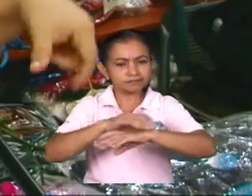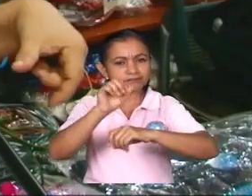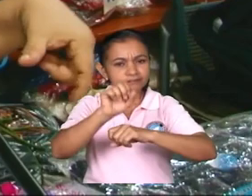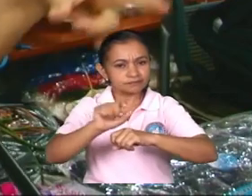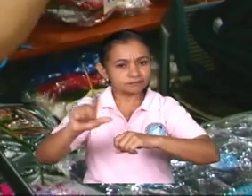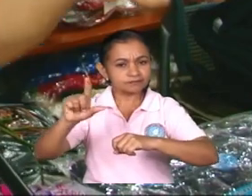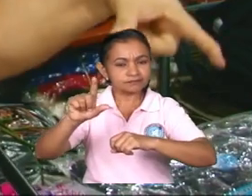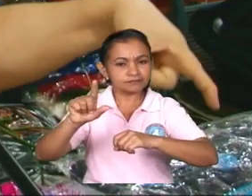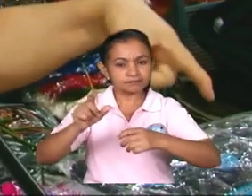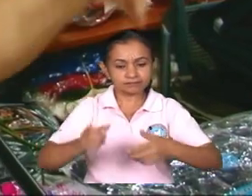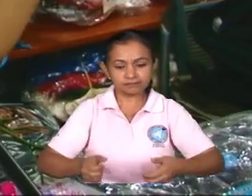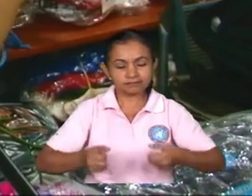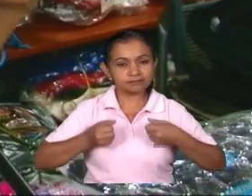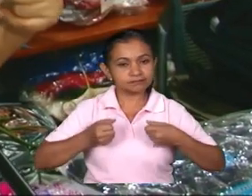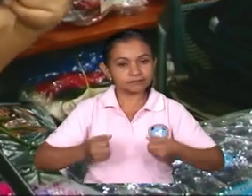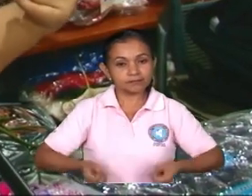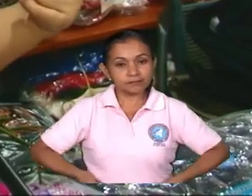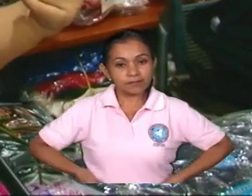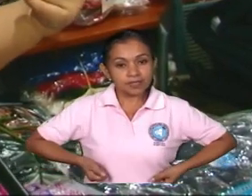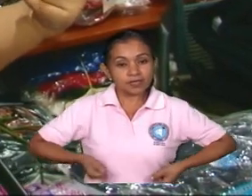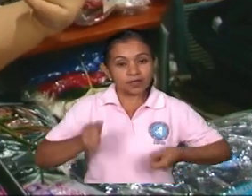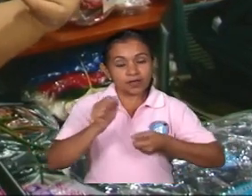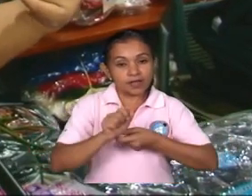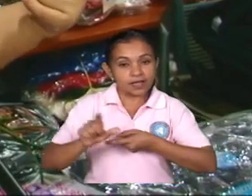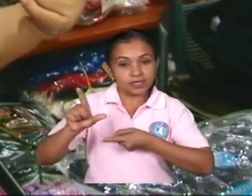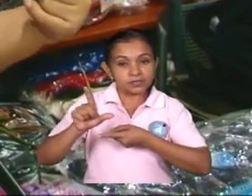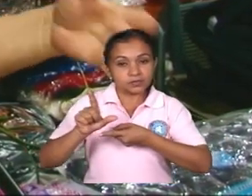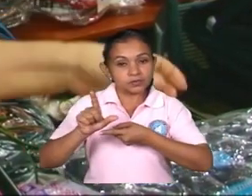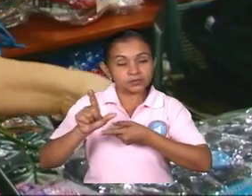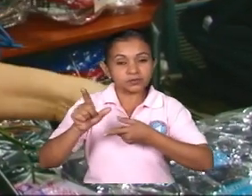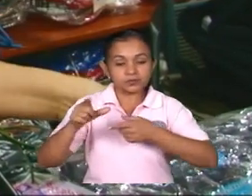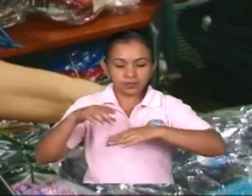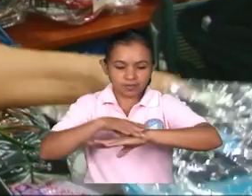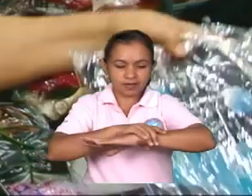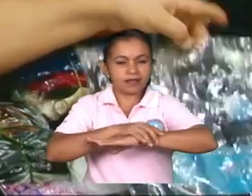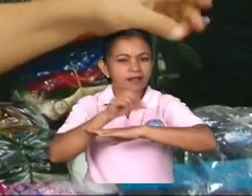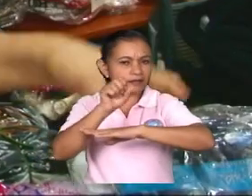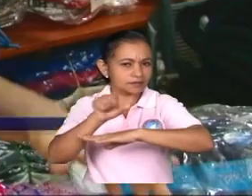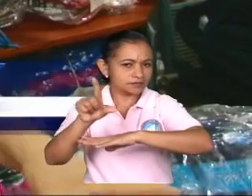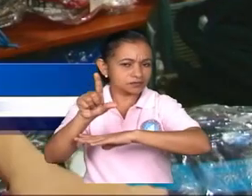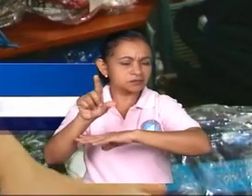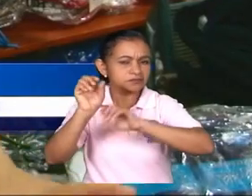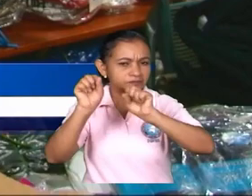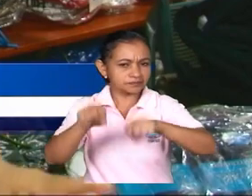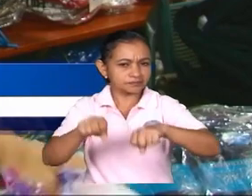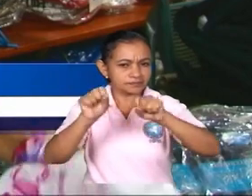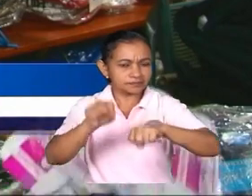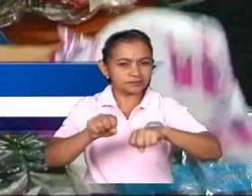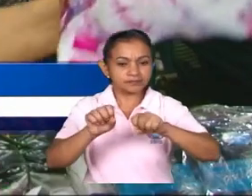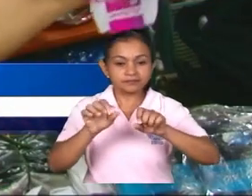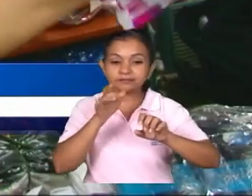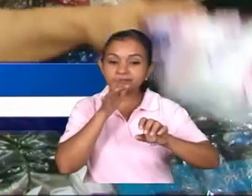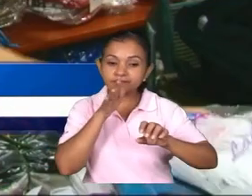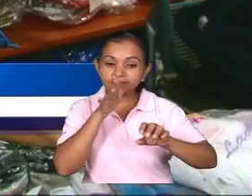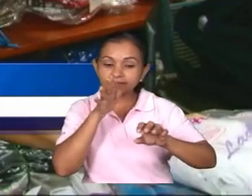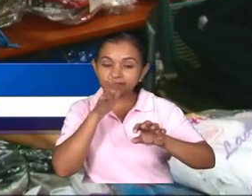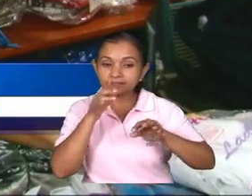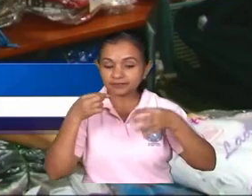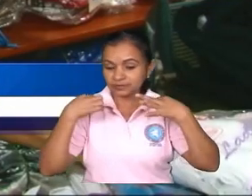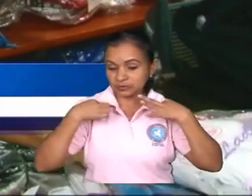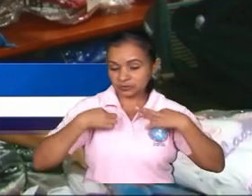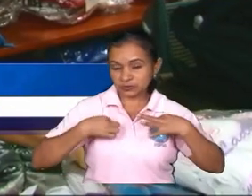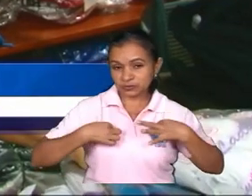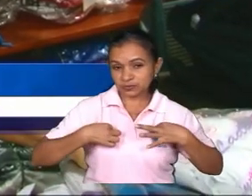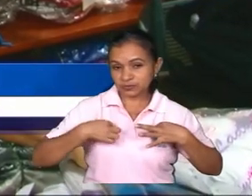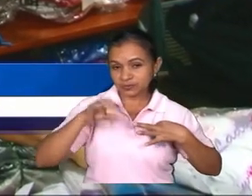como el pantalón es azul, entonces le quieren combinar la calceta en azul, ahí en azul. ¿Y los corpiñitos para niñas? Y los corpiñitos para niñas